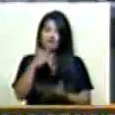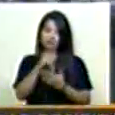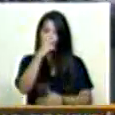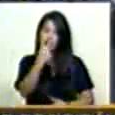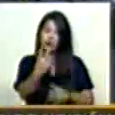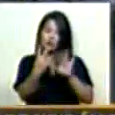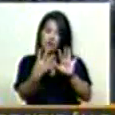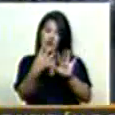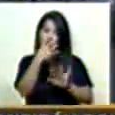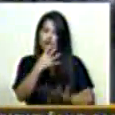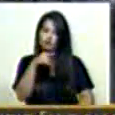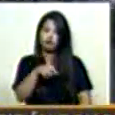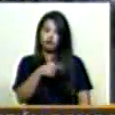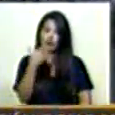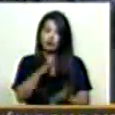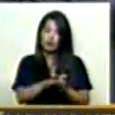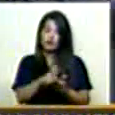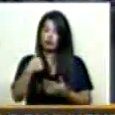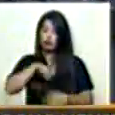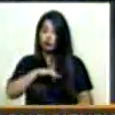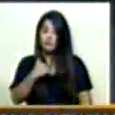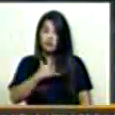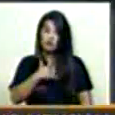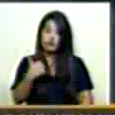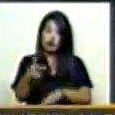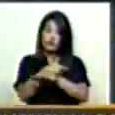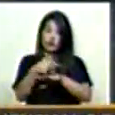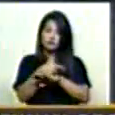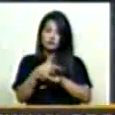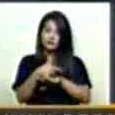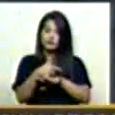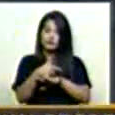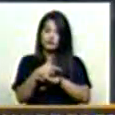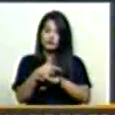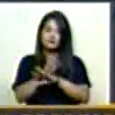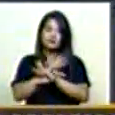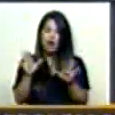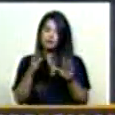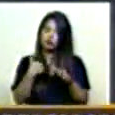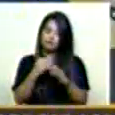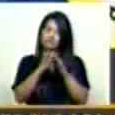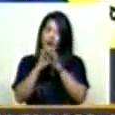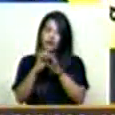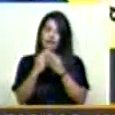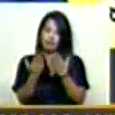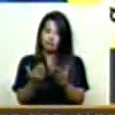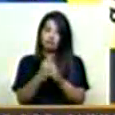a quien pues mandamos desde nuestro gobierno nuestra solidaridad